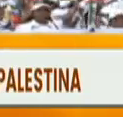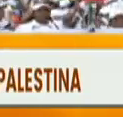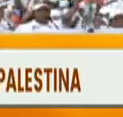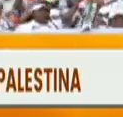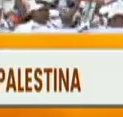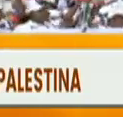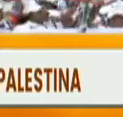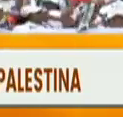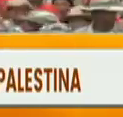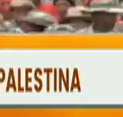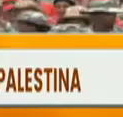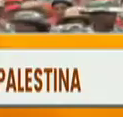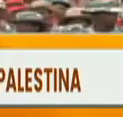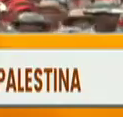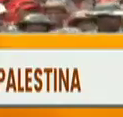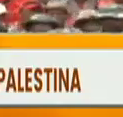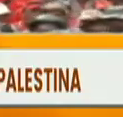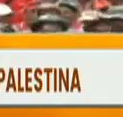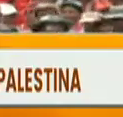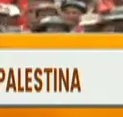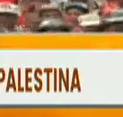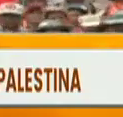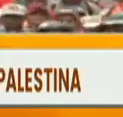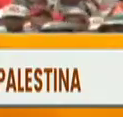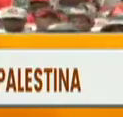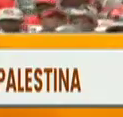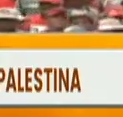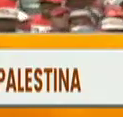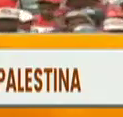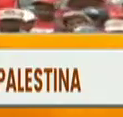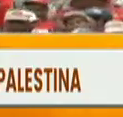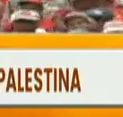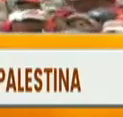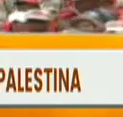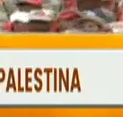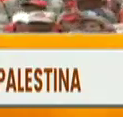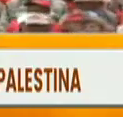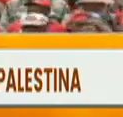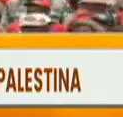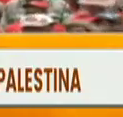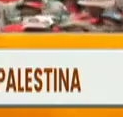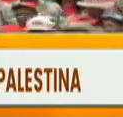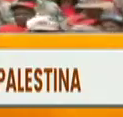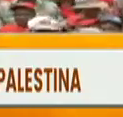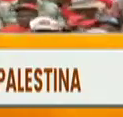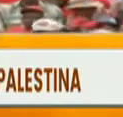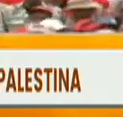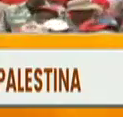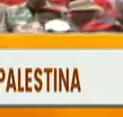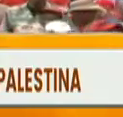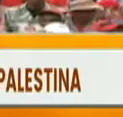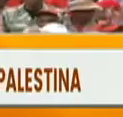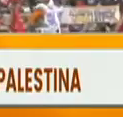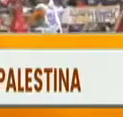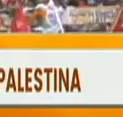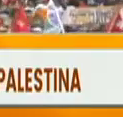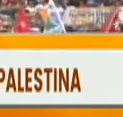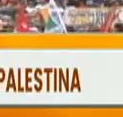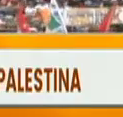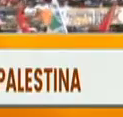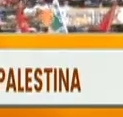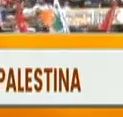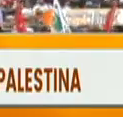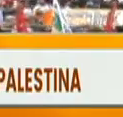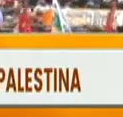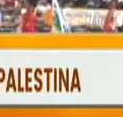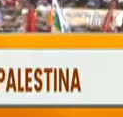pero yo no me imagino un palestino, un niño de 4 años siendo terrorista. Ellos quieren acabar, quieren desdibujar, le han quitado, han